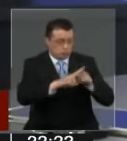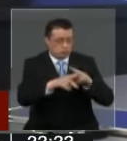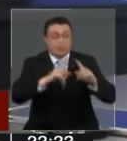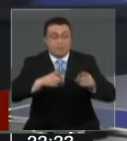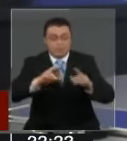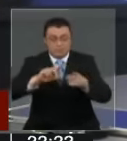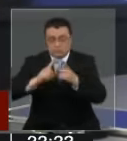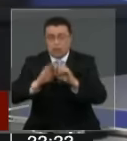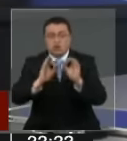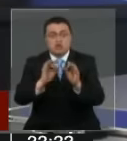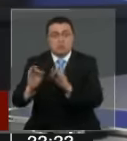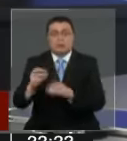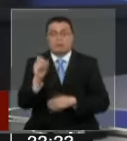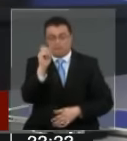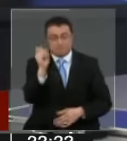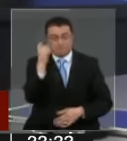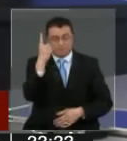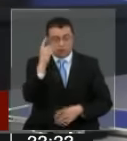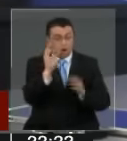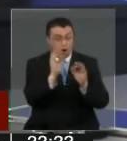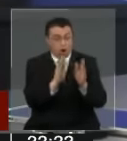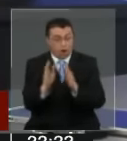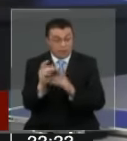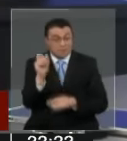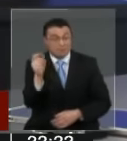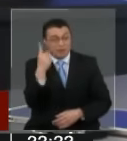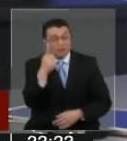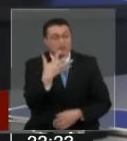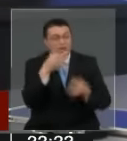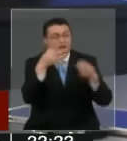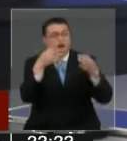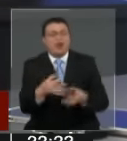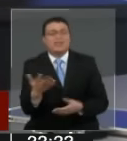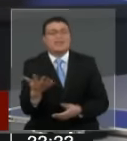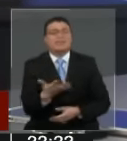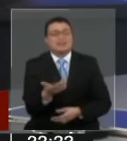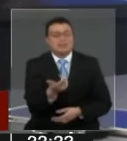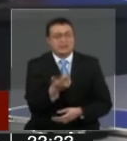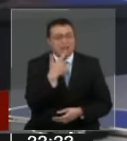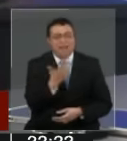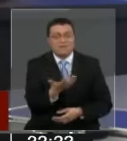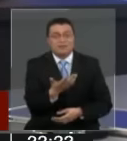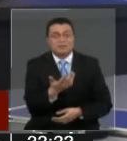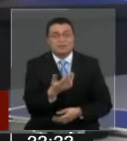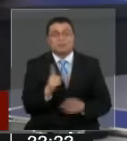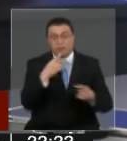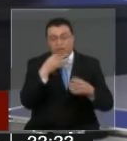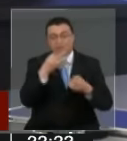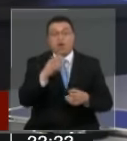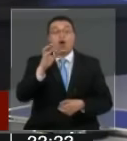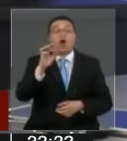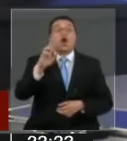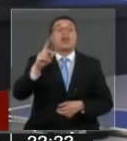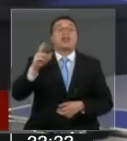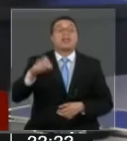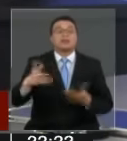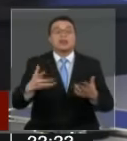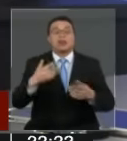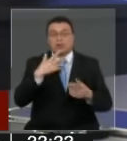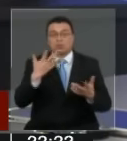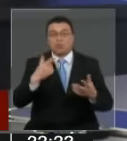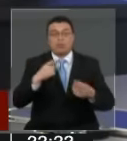tiene que... Lo que lo primero es el orden. ¿Es lo primero el orden? ¿De qué orden hablamos? Del orden... Cuando digo orden, no estoy hablando de que esto se transforme